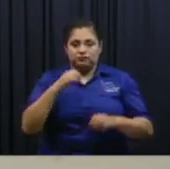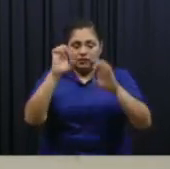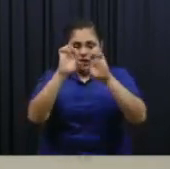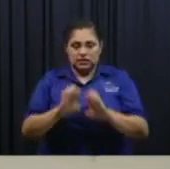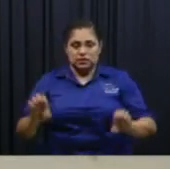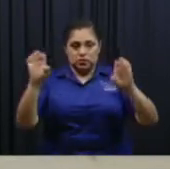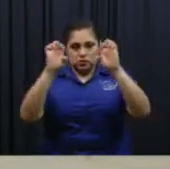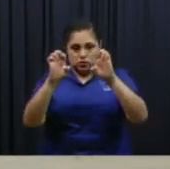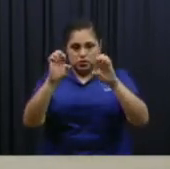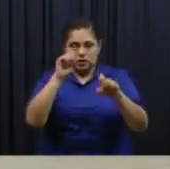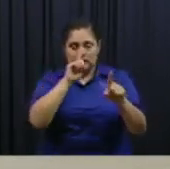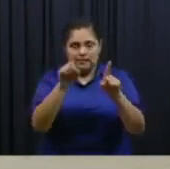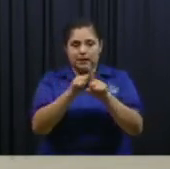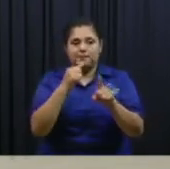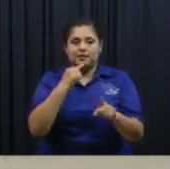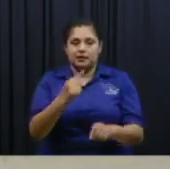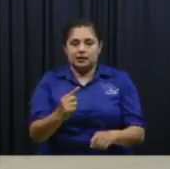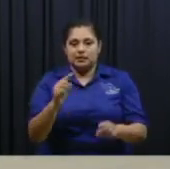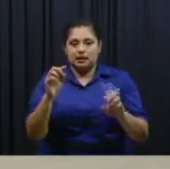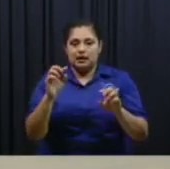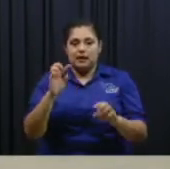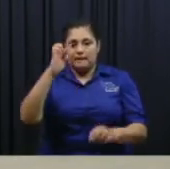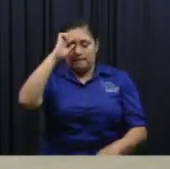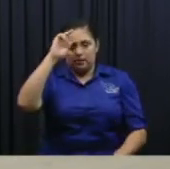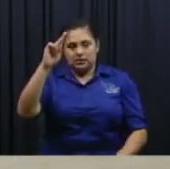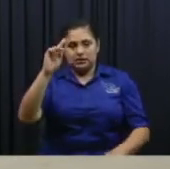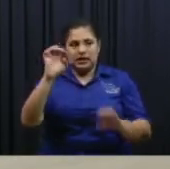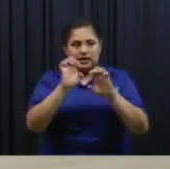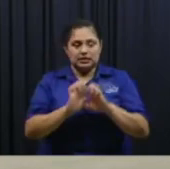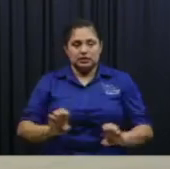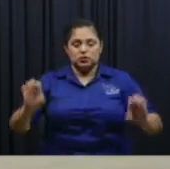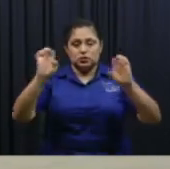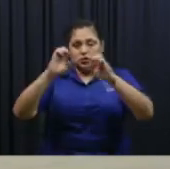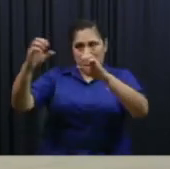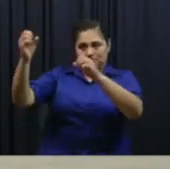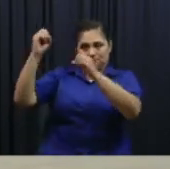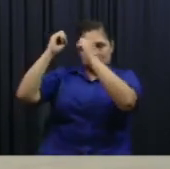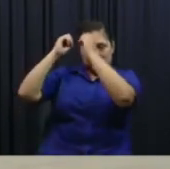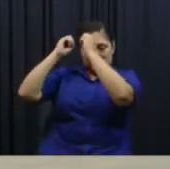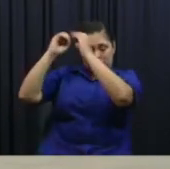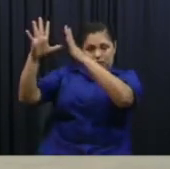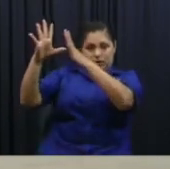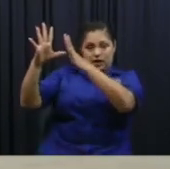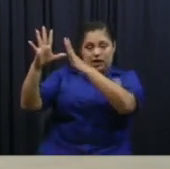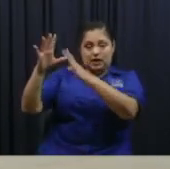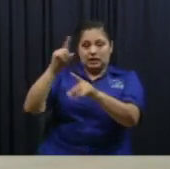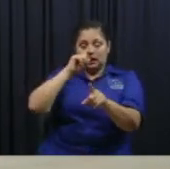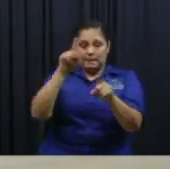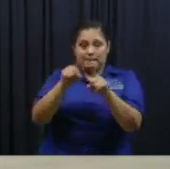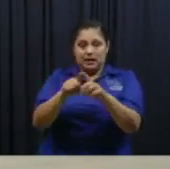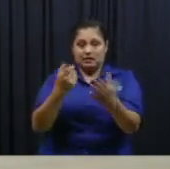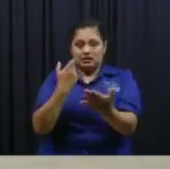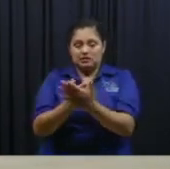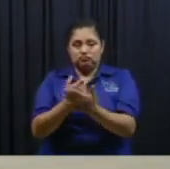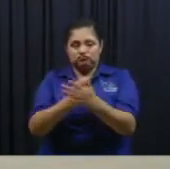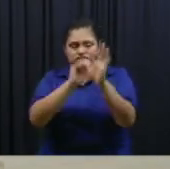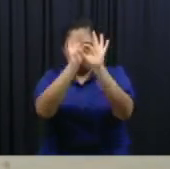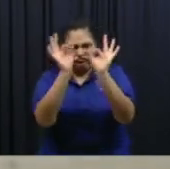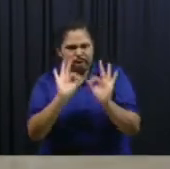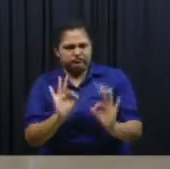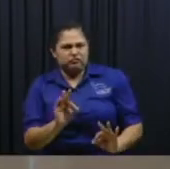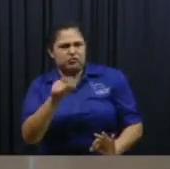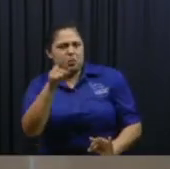también dicen proverbios que escudo es la sabiduría y escudo es el dinero O sea la forma como tú